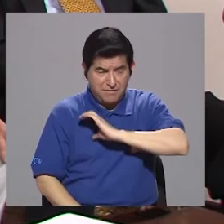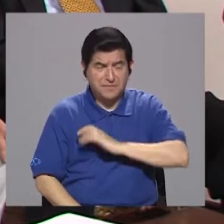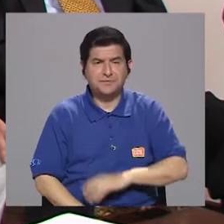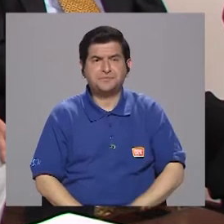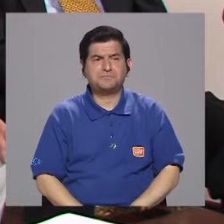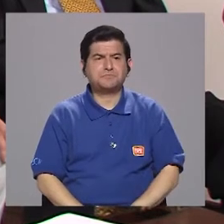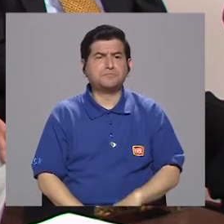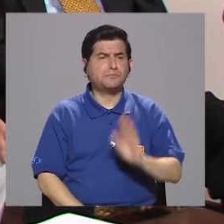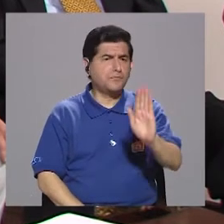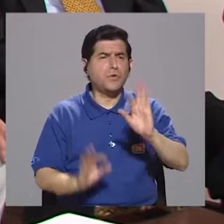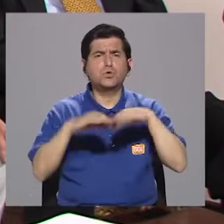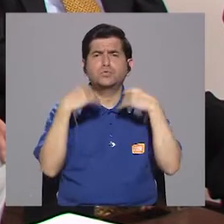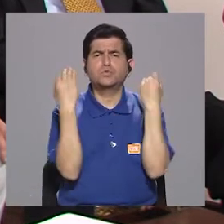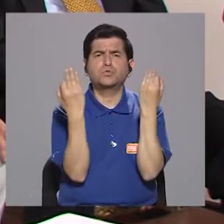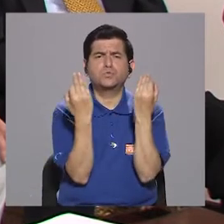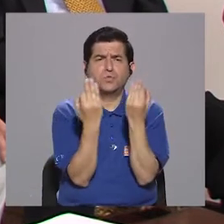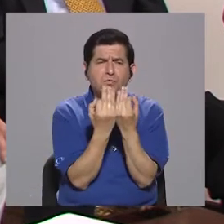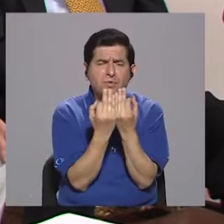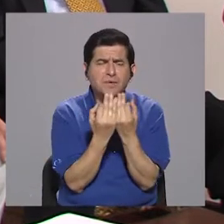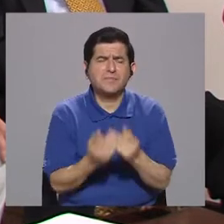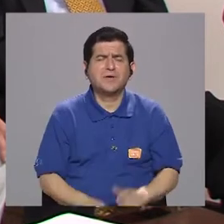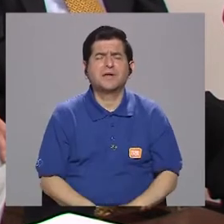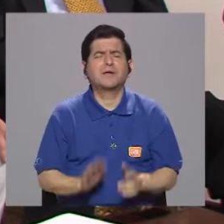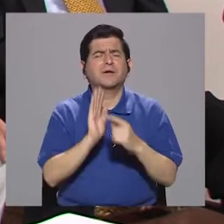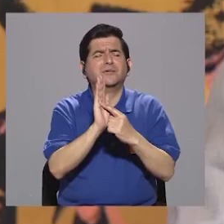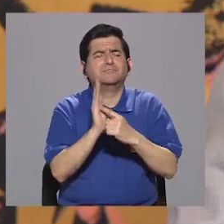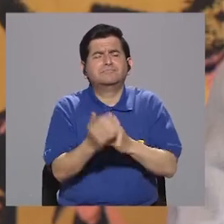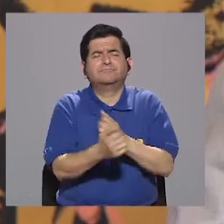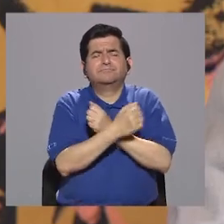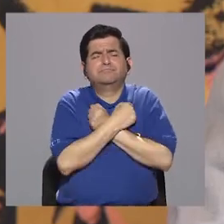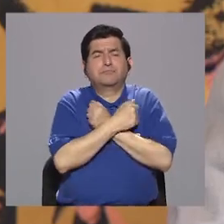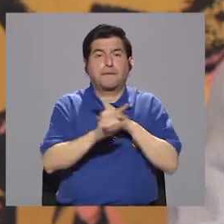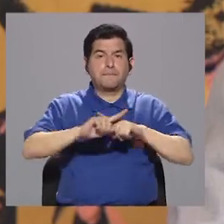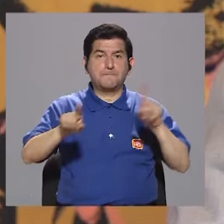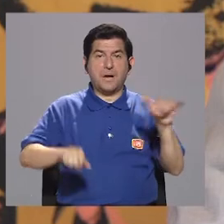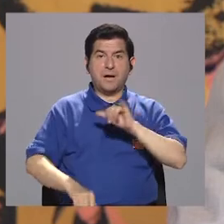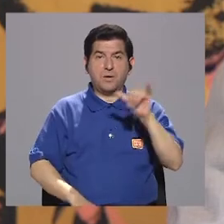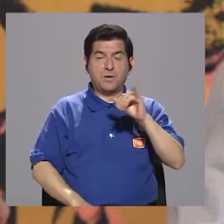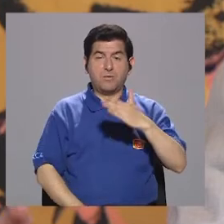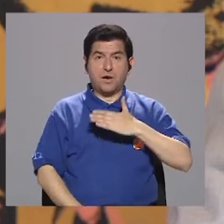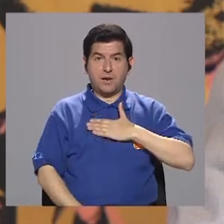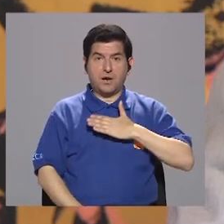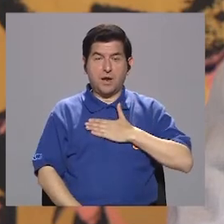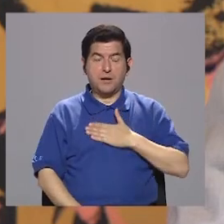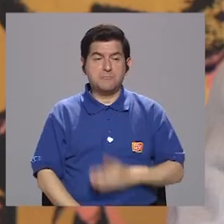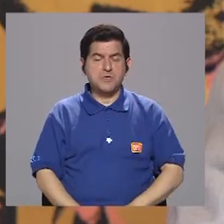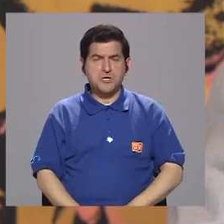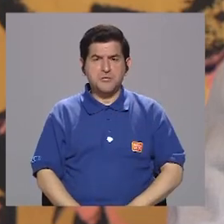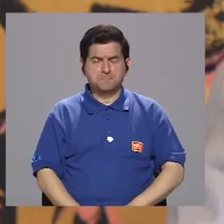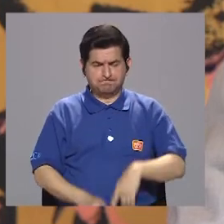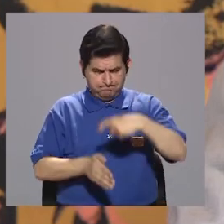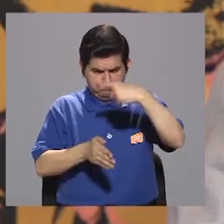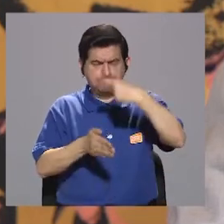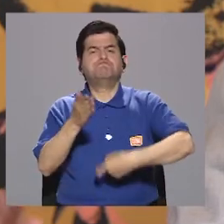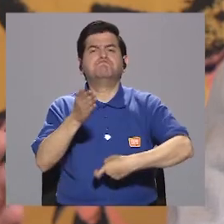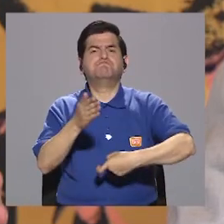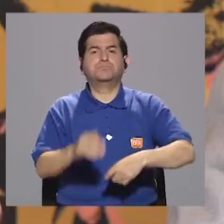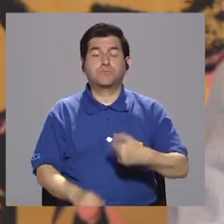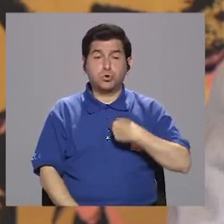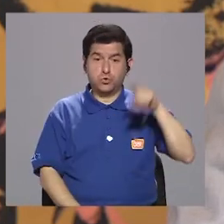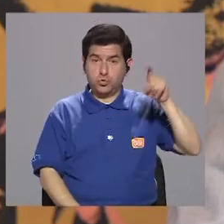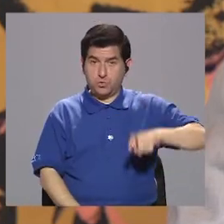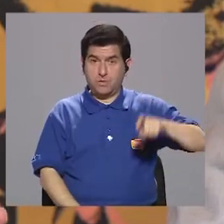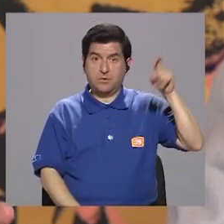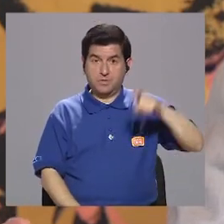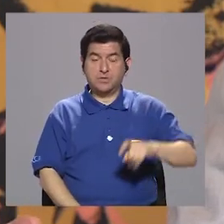era con su familia sumamente cariñoso, pero a la vez conmigo sumamente estricto. Tenía yo que